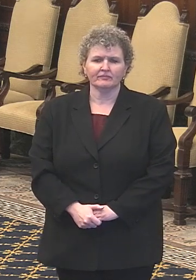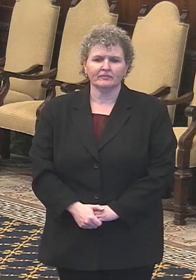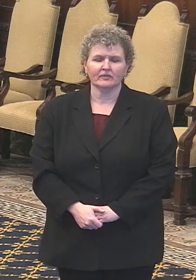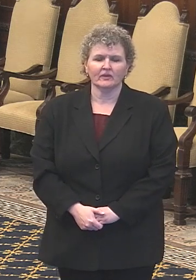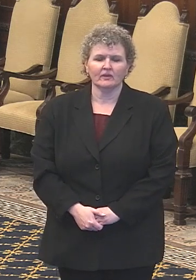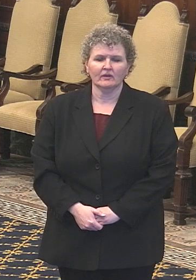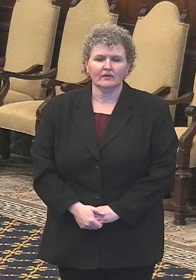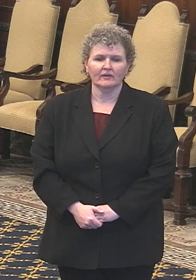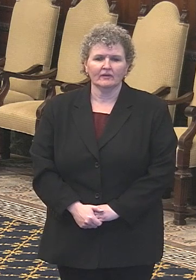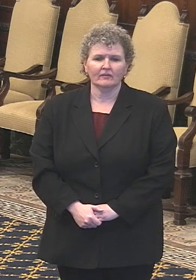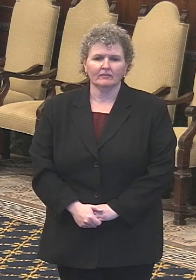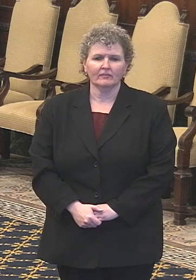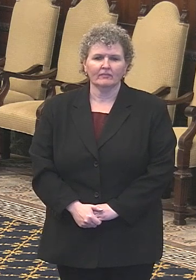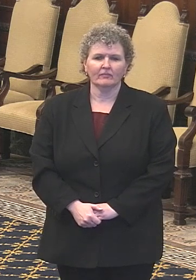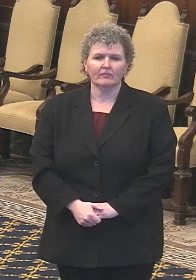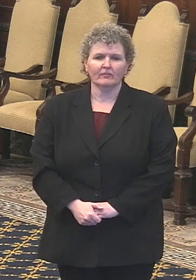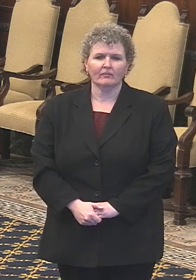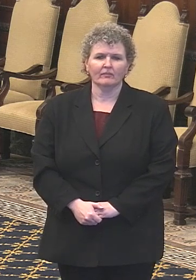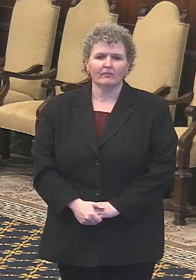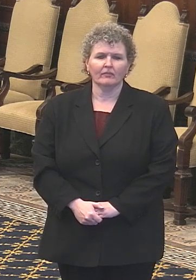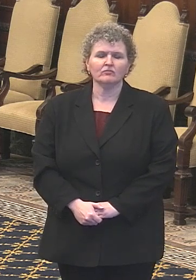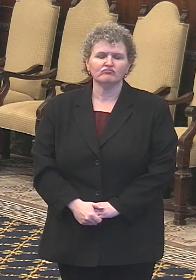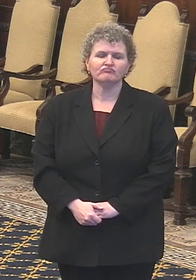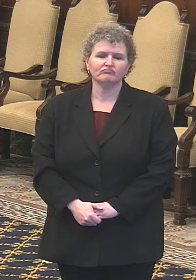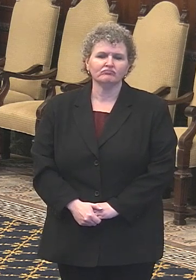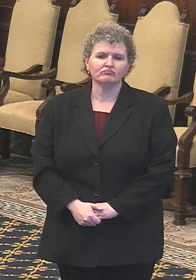and make sure that people act in a mature and adult way.